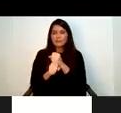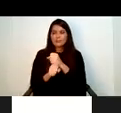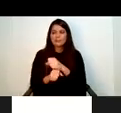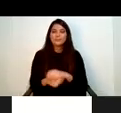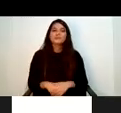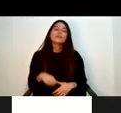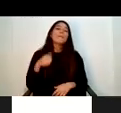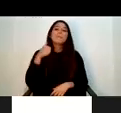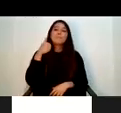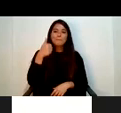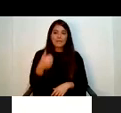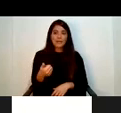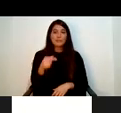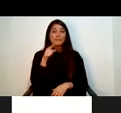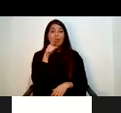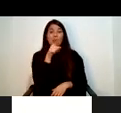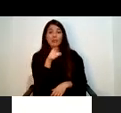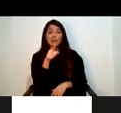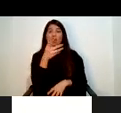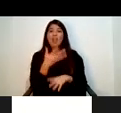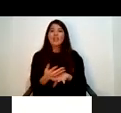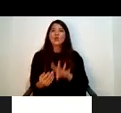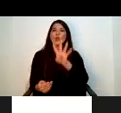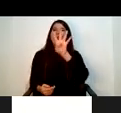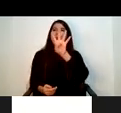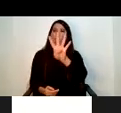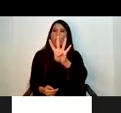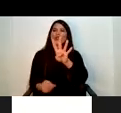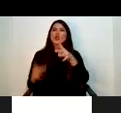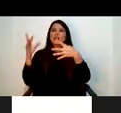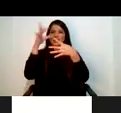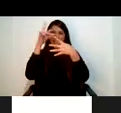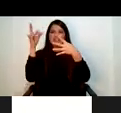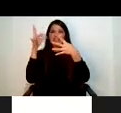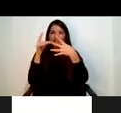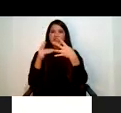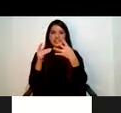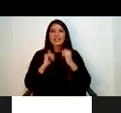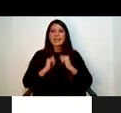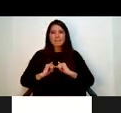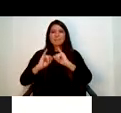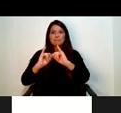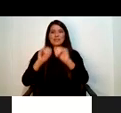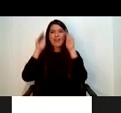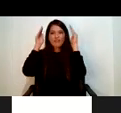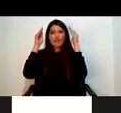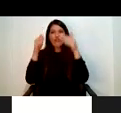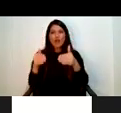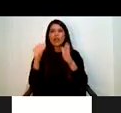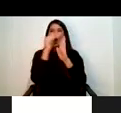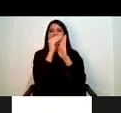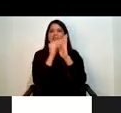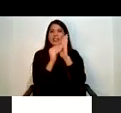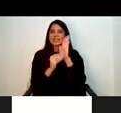Bien. Y acá vamos a ver estas 4 tips que están enfocados en los antecedentes